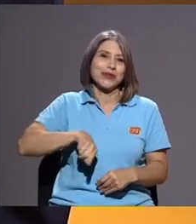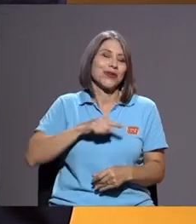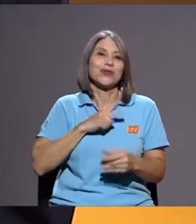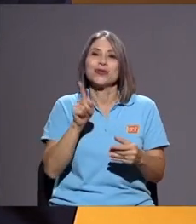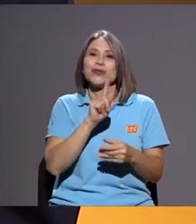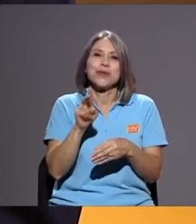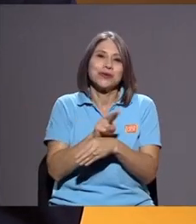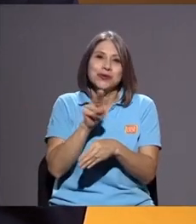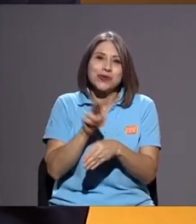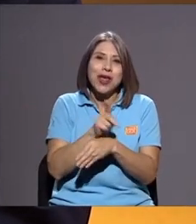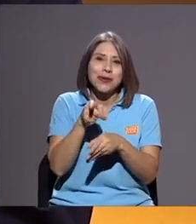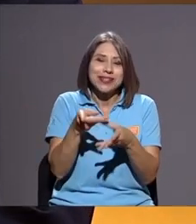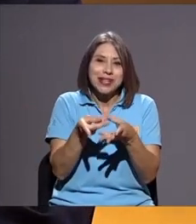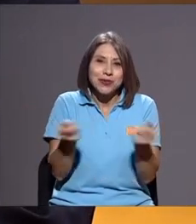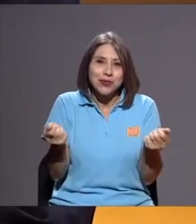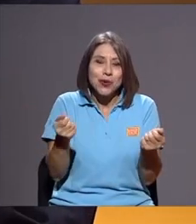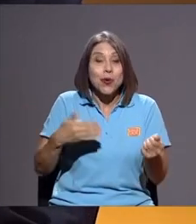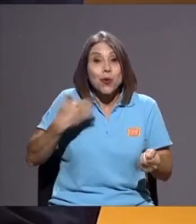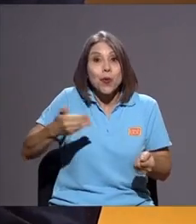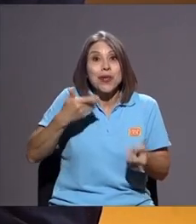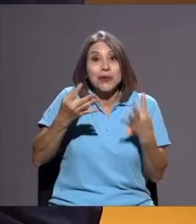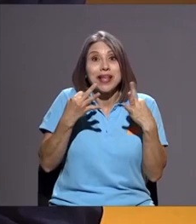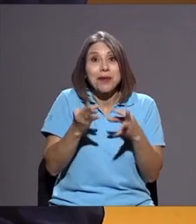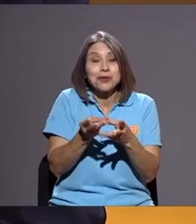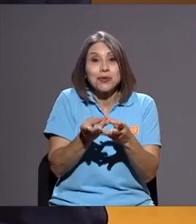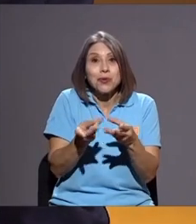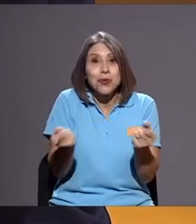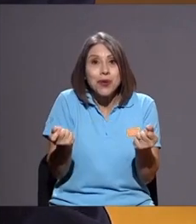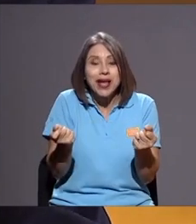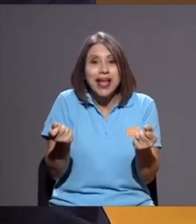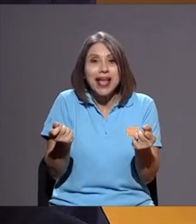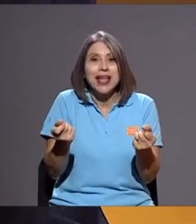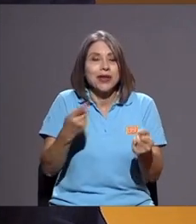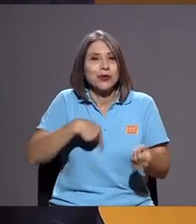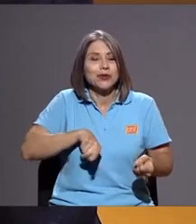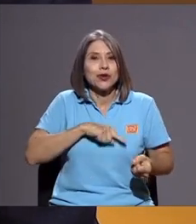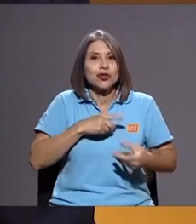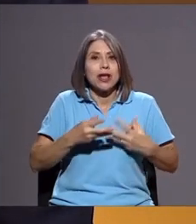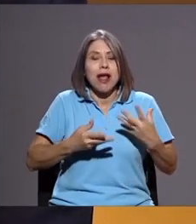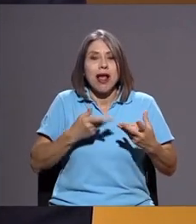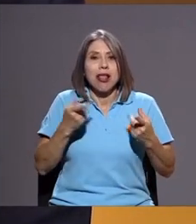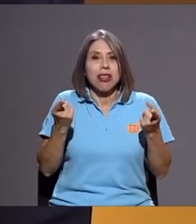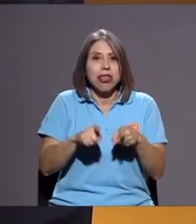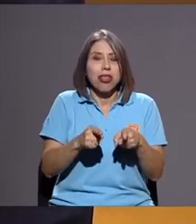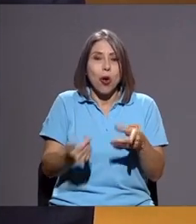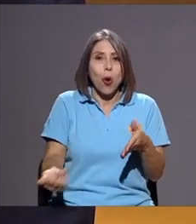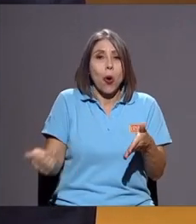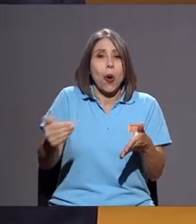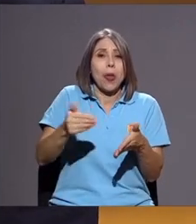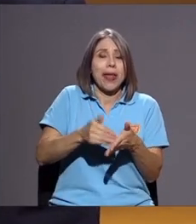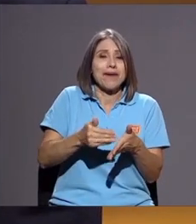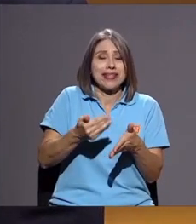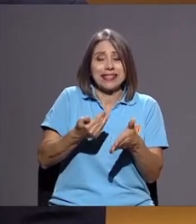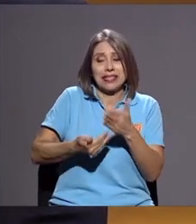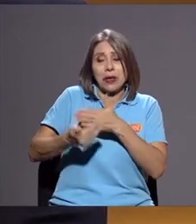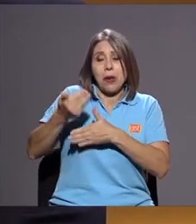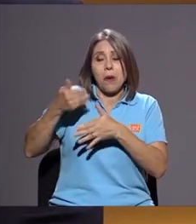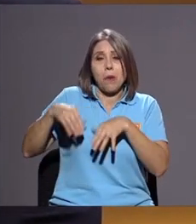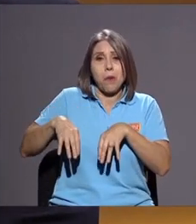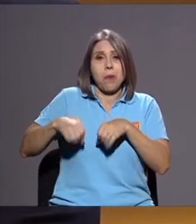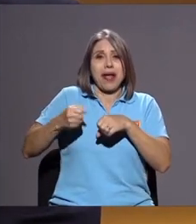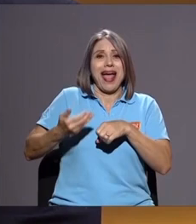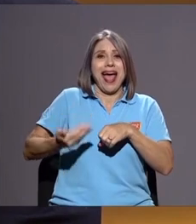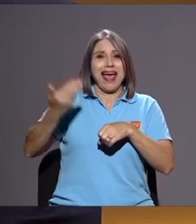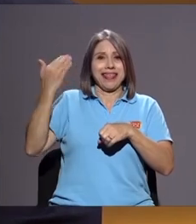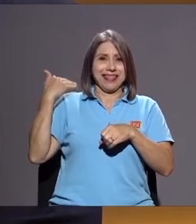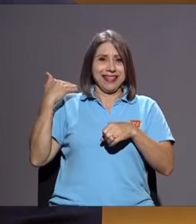helicóptero tratamos como de reconstruir un poco el balance que teníamos antes del bloqueo